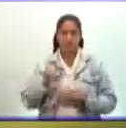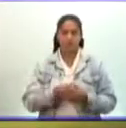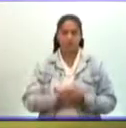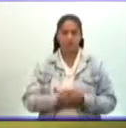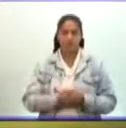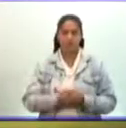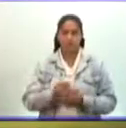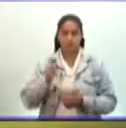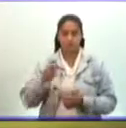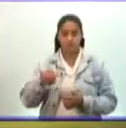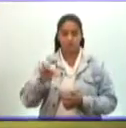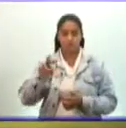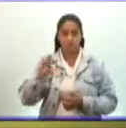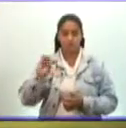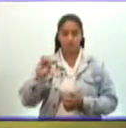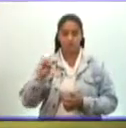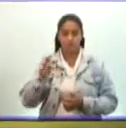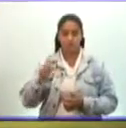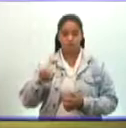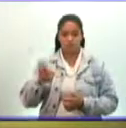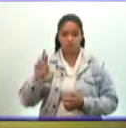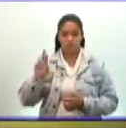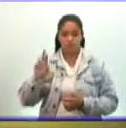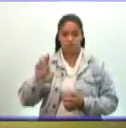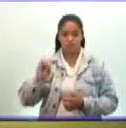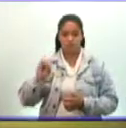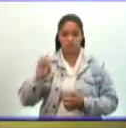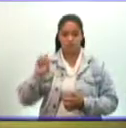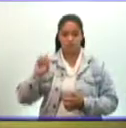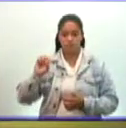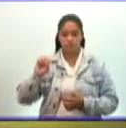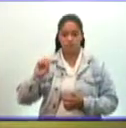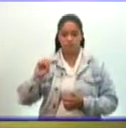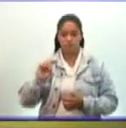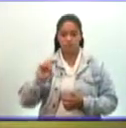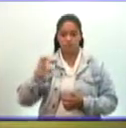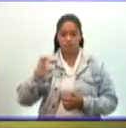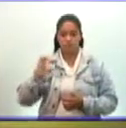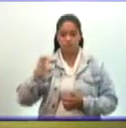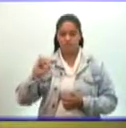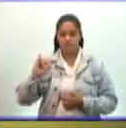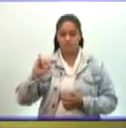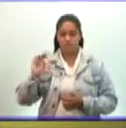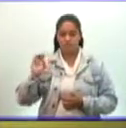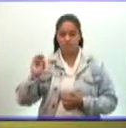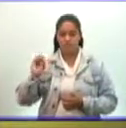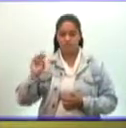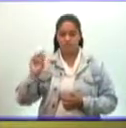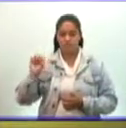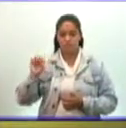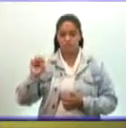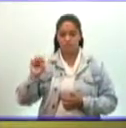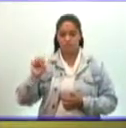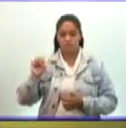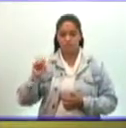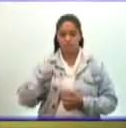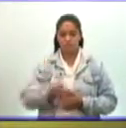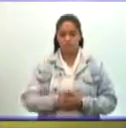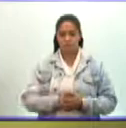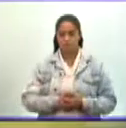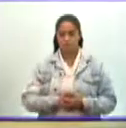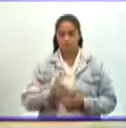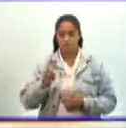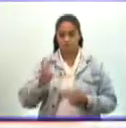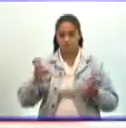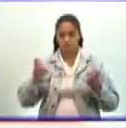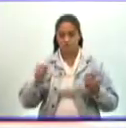proporciones, aplicando su propiedad fundamental. Hemos calculado y entonces hemos obtenido el valor del segmento